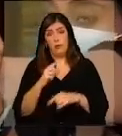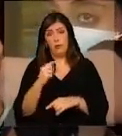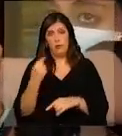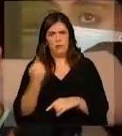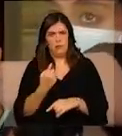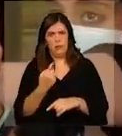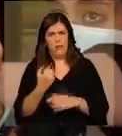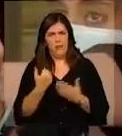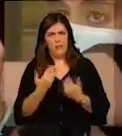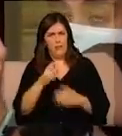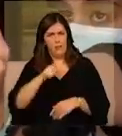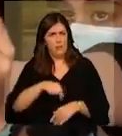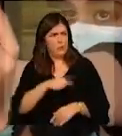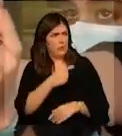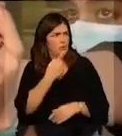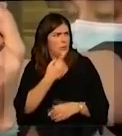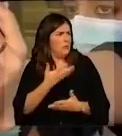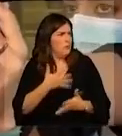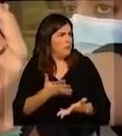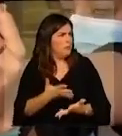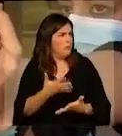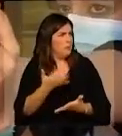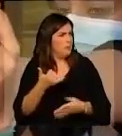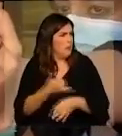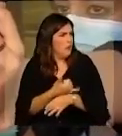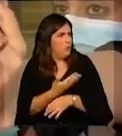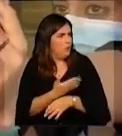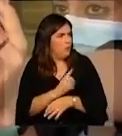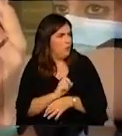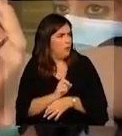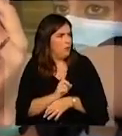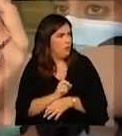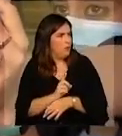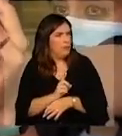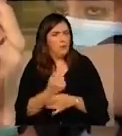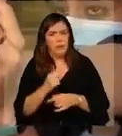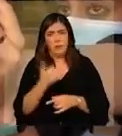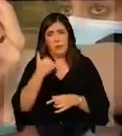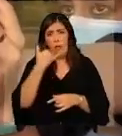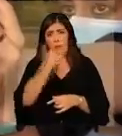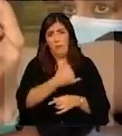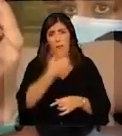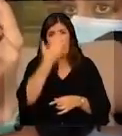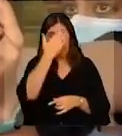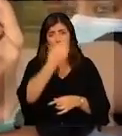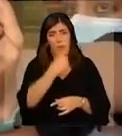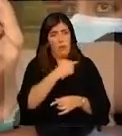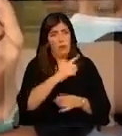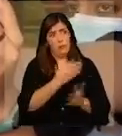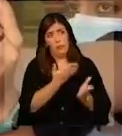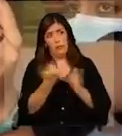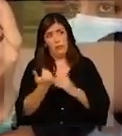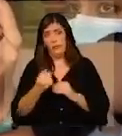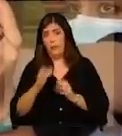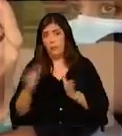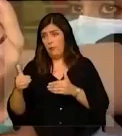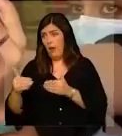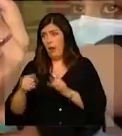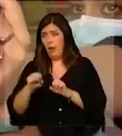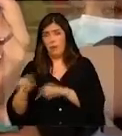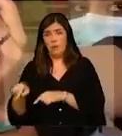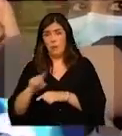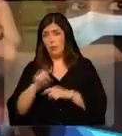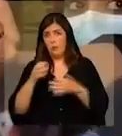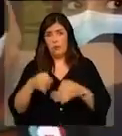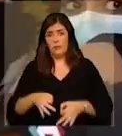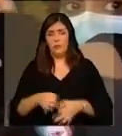hablamos con la persona, entendió que había cometido un error, llamamos al Frente Amplio y se desandó eso porque, digamos, no era correcto,